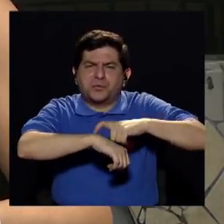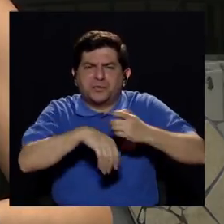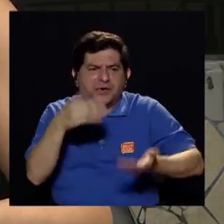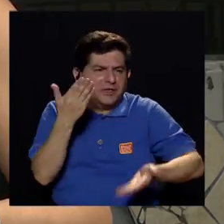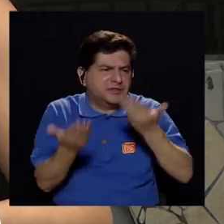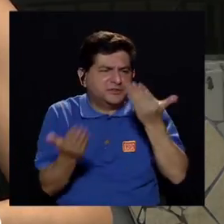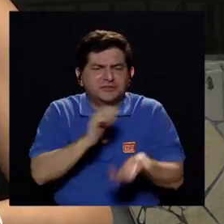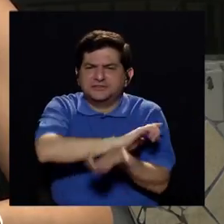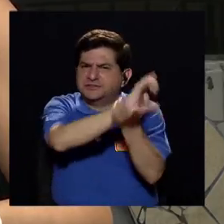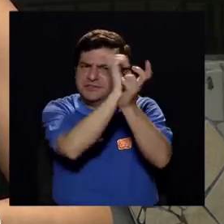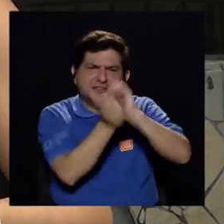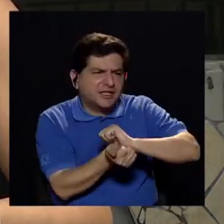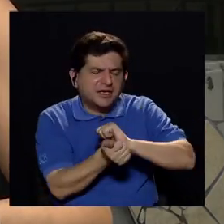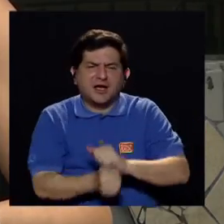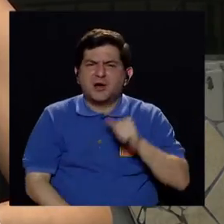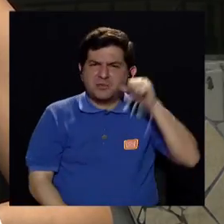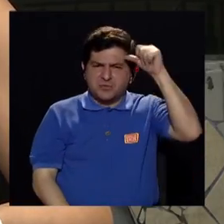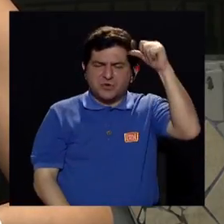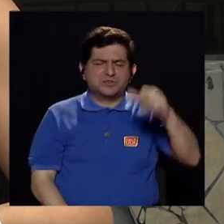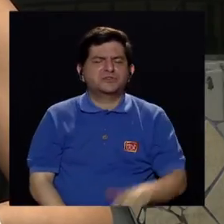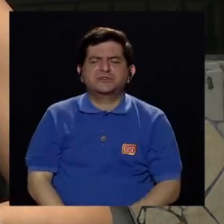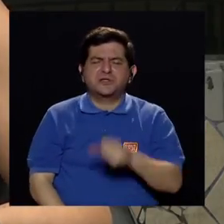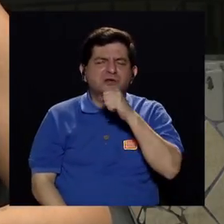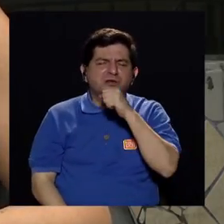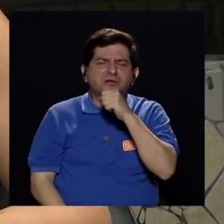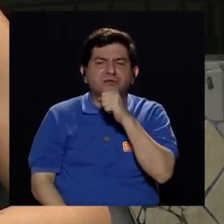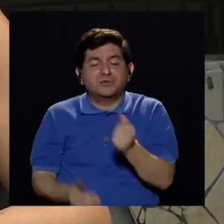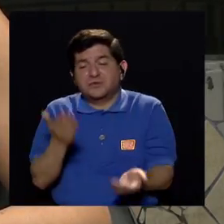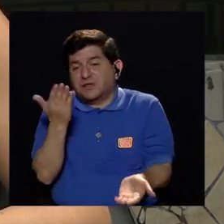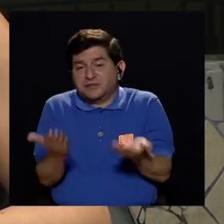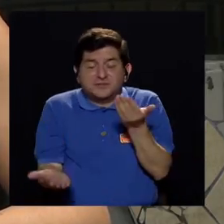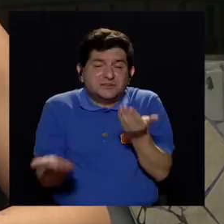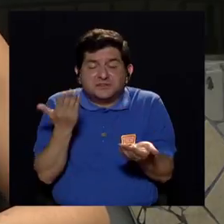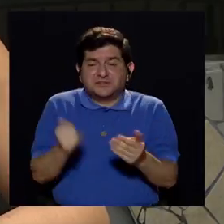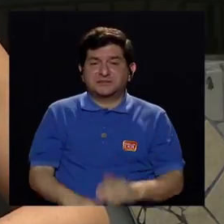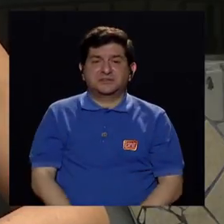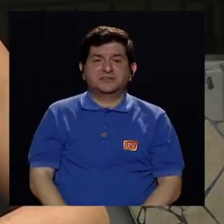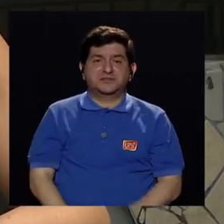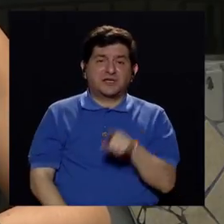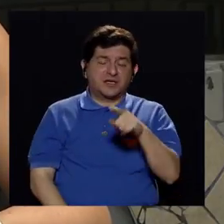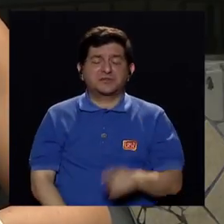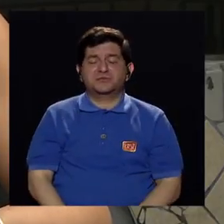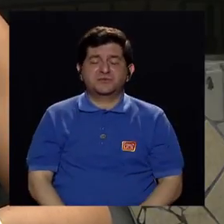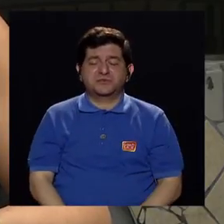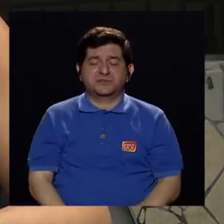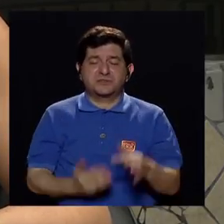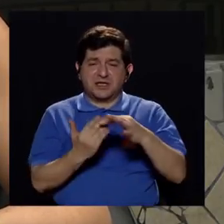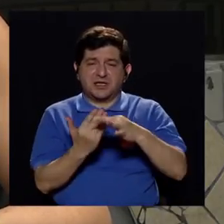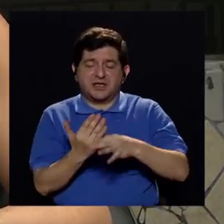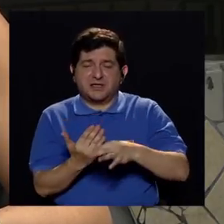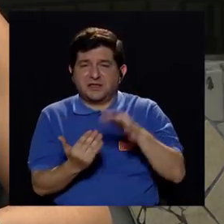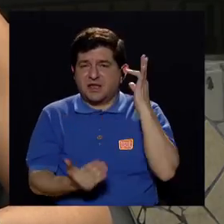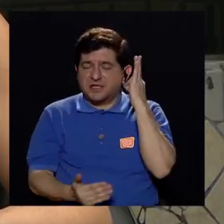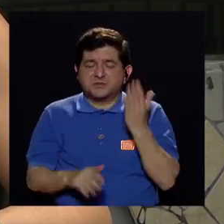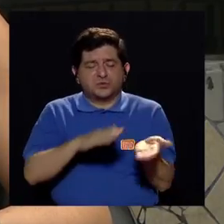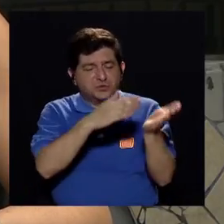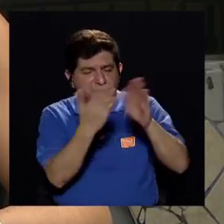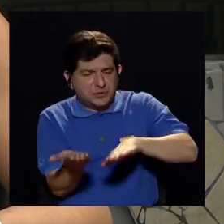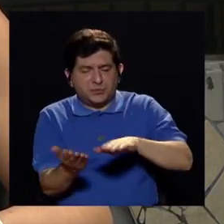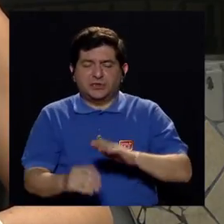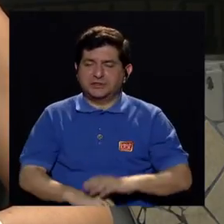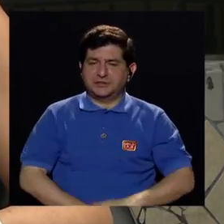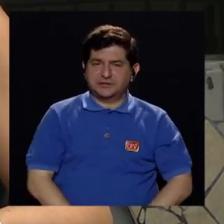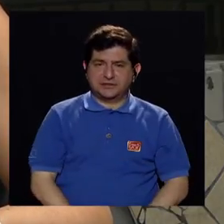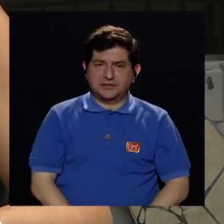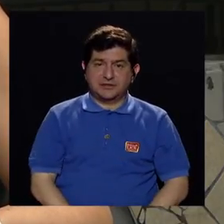de cambios de adultez mayor, en donde a lo mejor quedas viudo, fallece tu pareja y